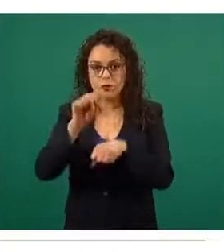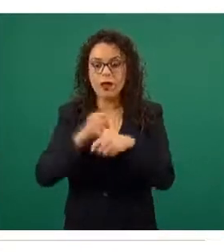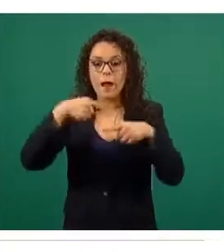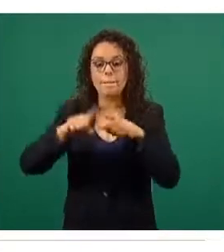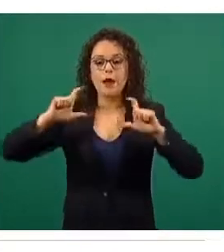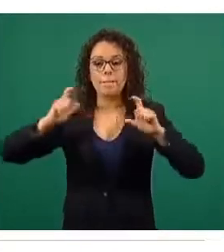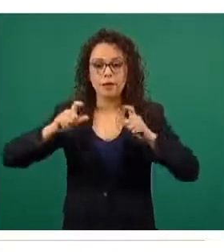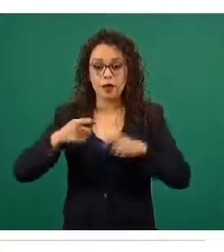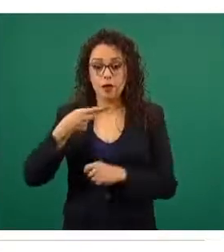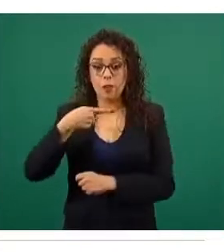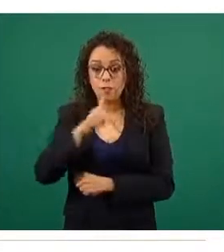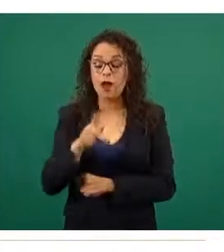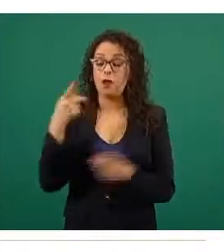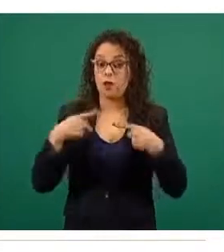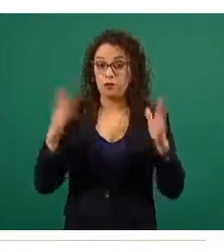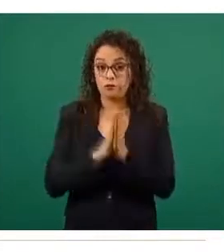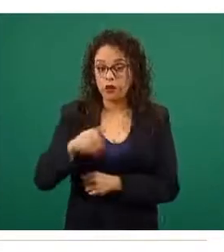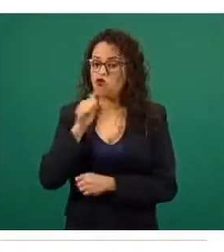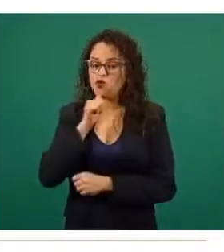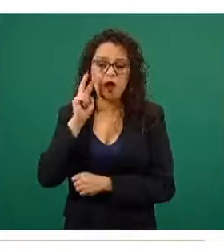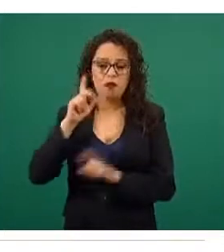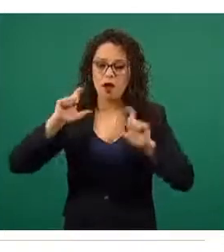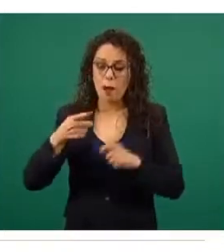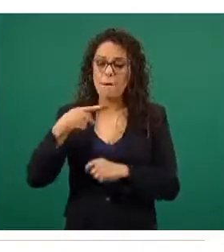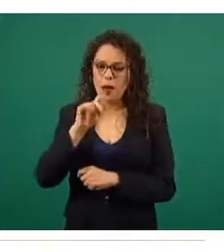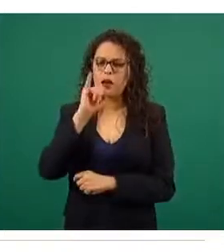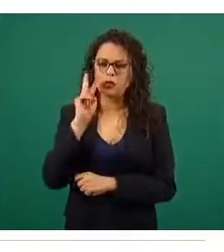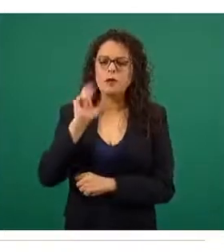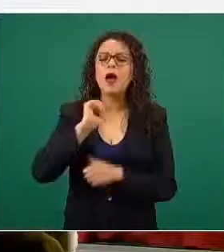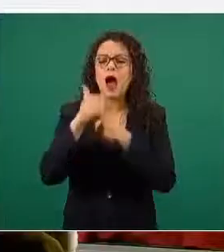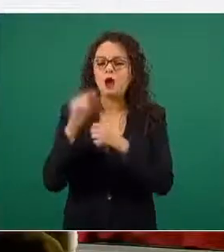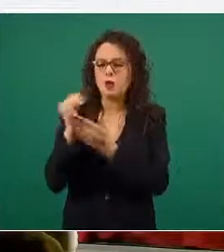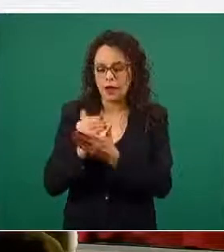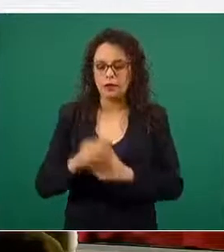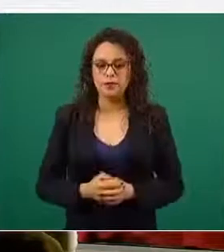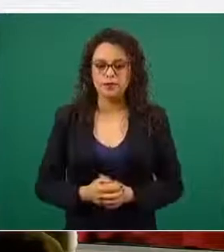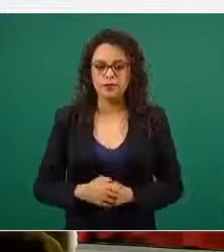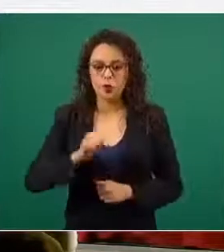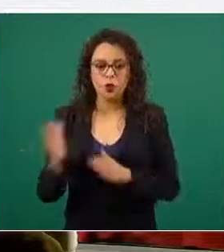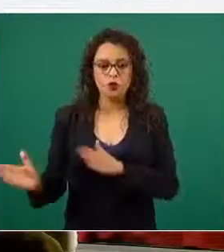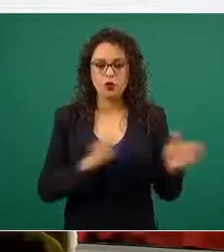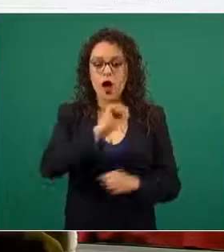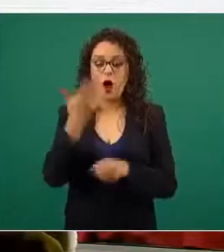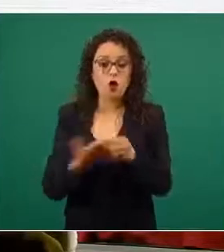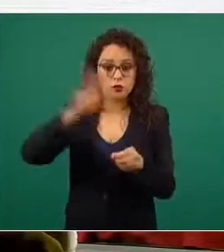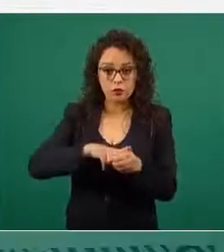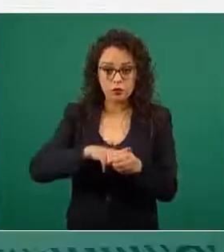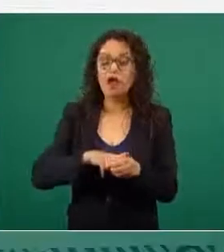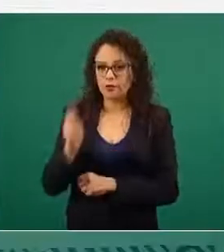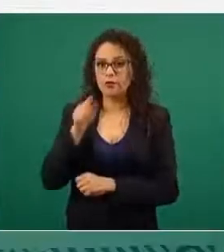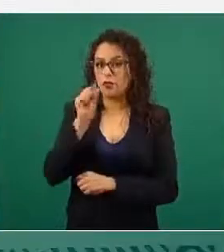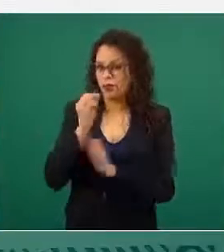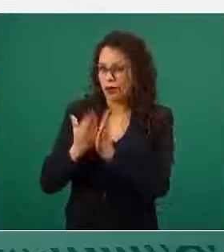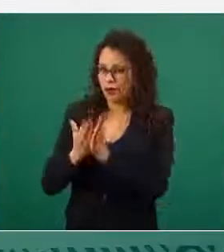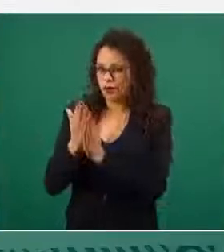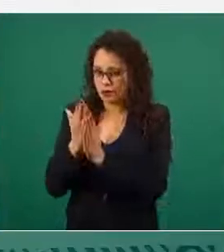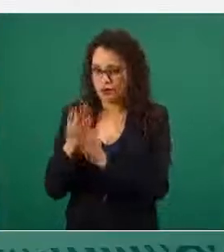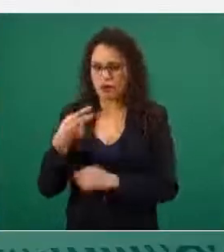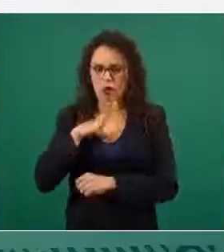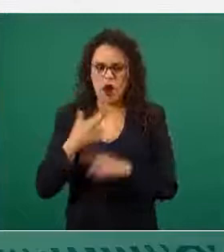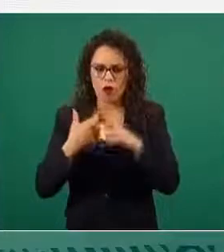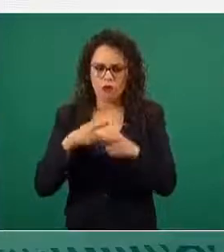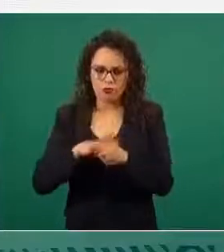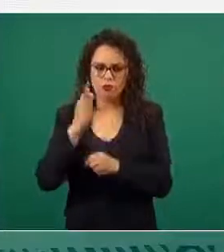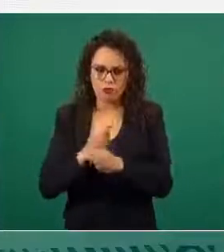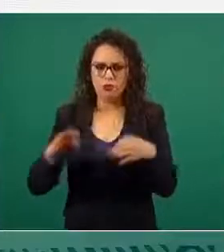todavía no se refleja reducción en la mortalidad, aunque es una mortalidad considerablemente menor comparado con otros estados. La siguiente, y la hospitalización, una ligera tendencia en ascenso, todavía buena reserva